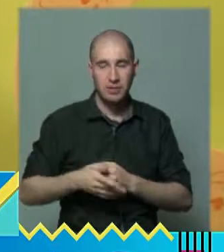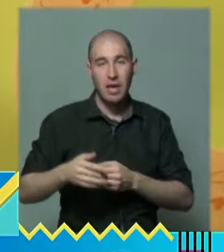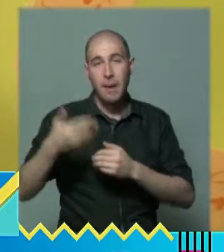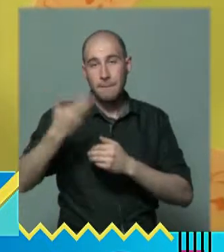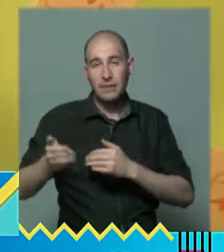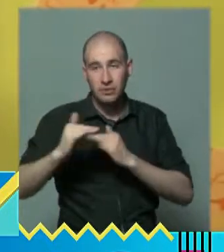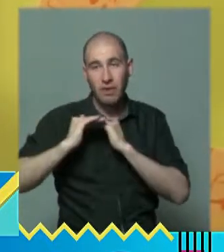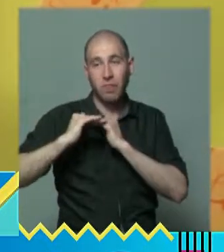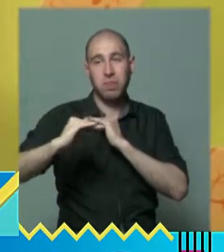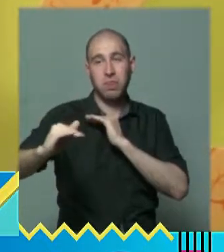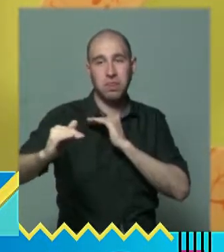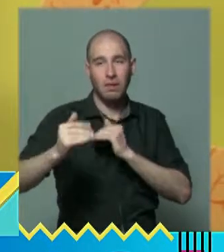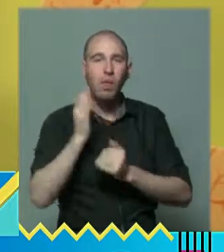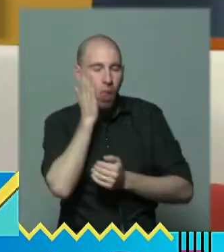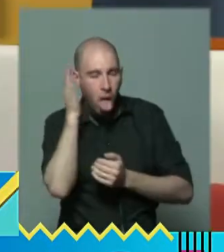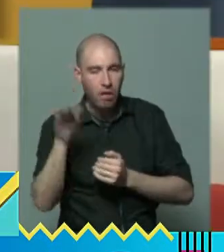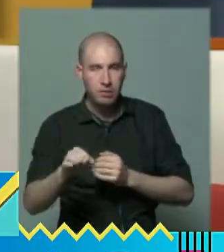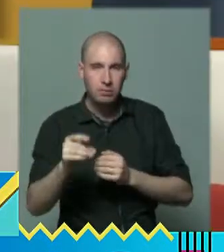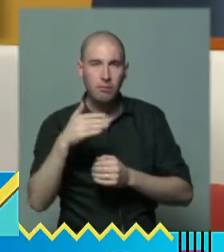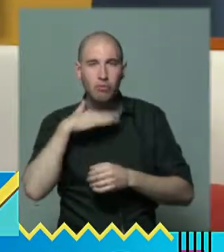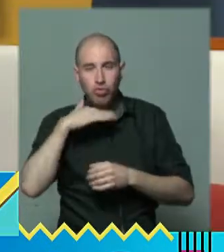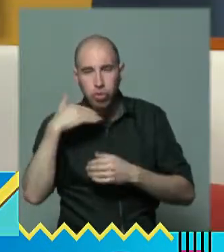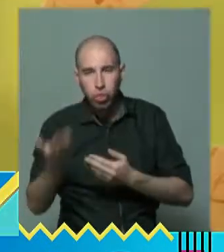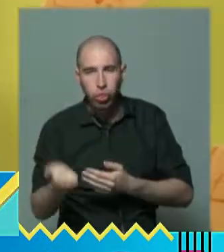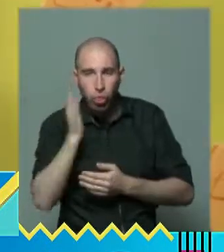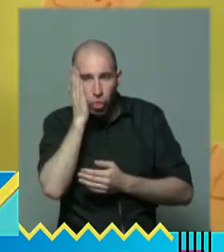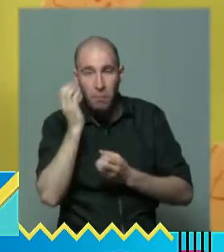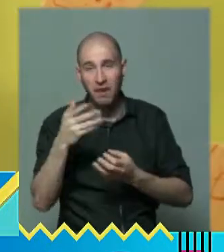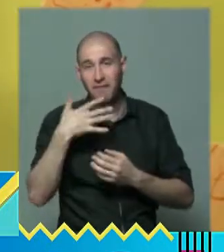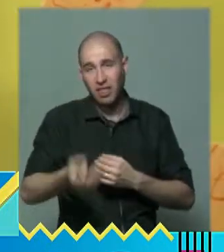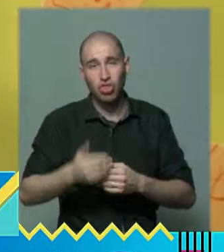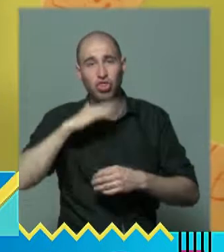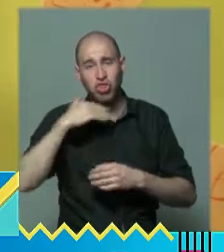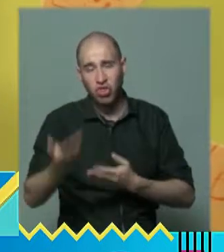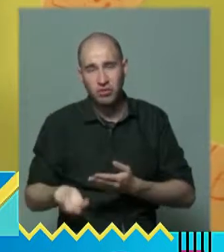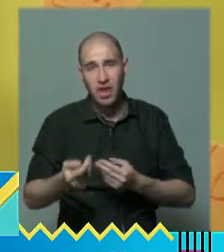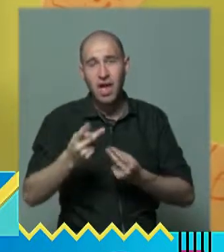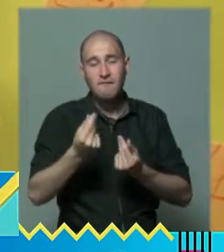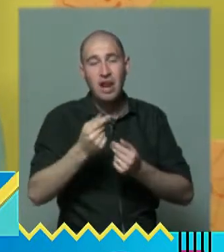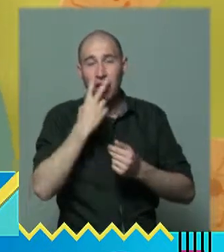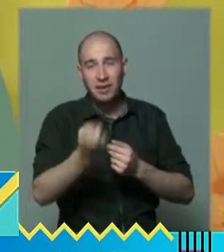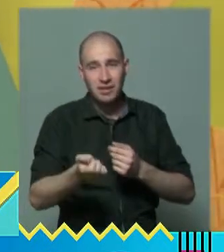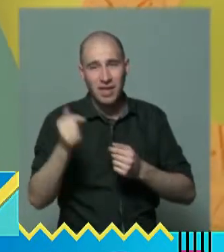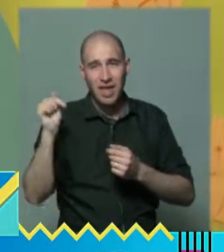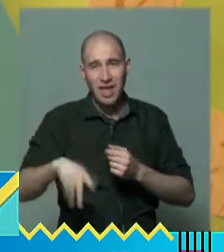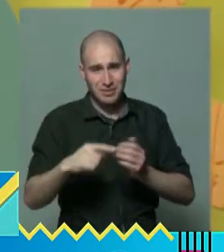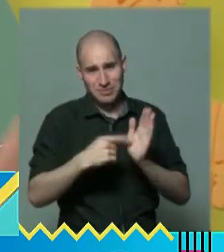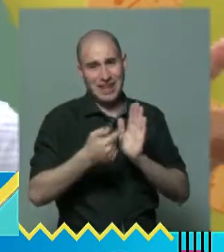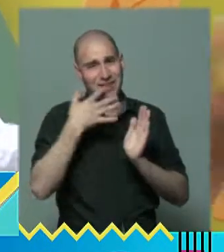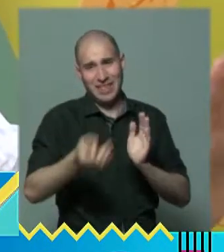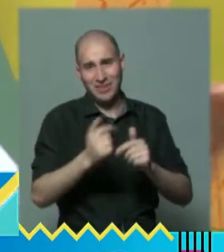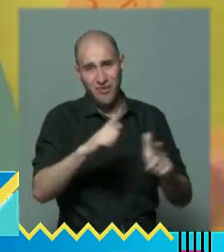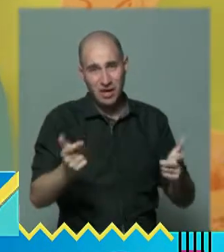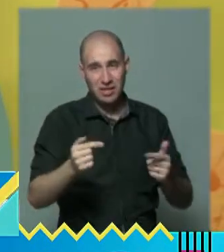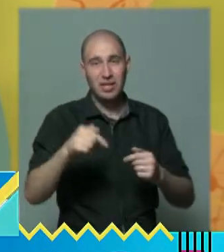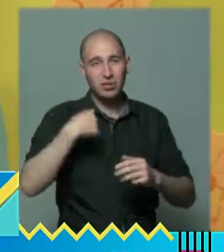la gente dormida, embobada, porque es así, embobada, con valores de energía que en absoluto reflejaban la realidad. Bien. Hoy,